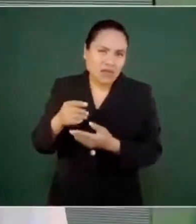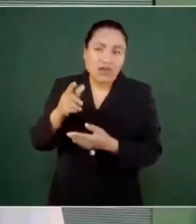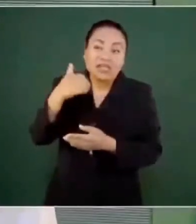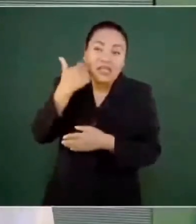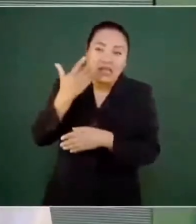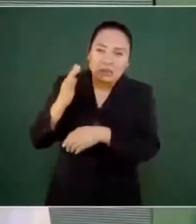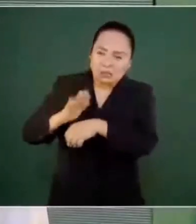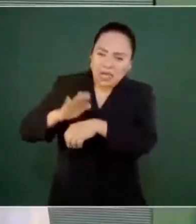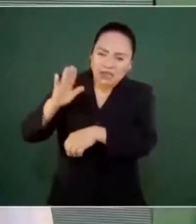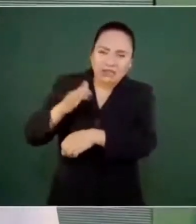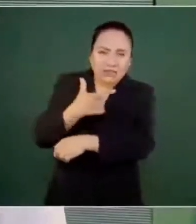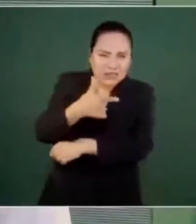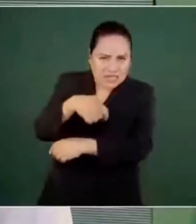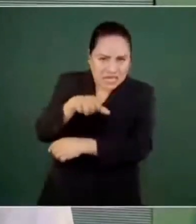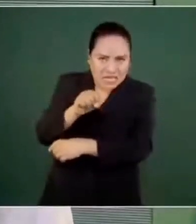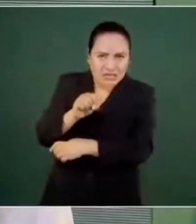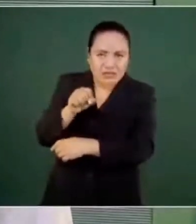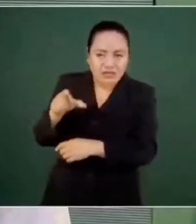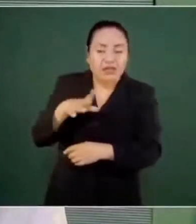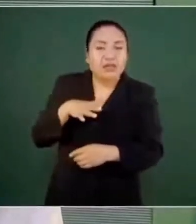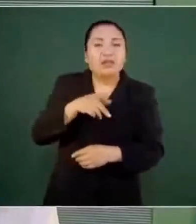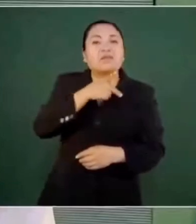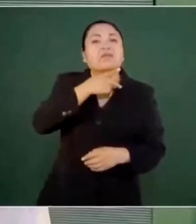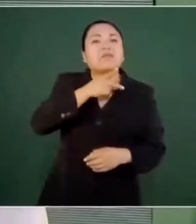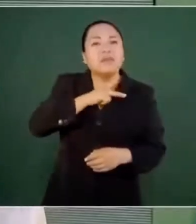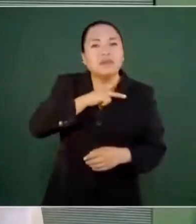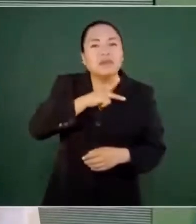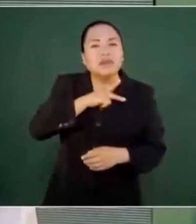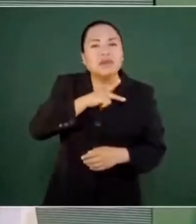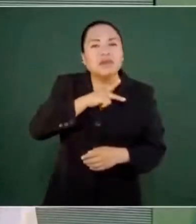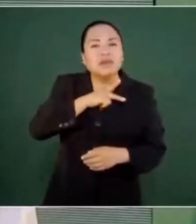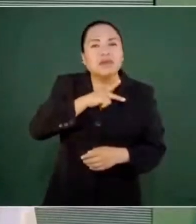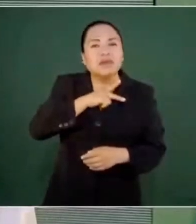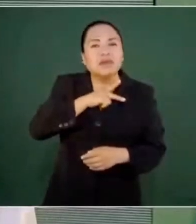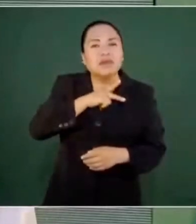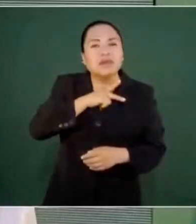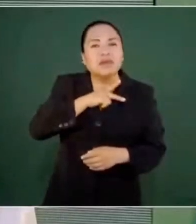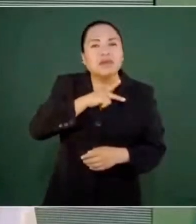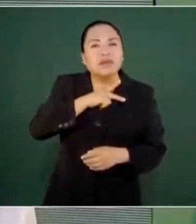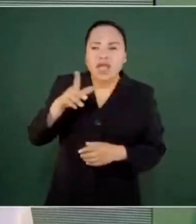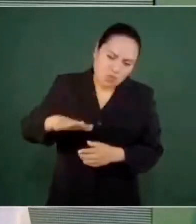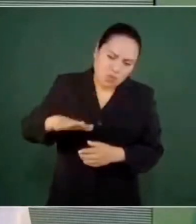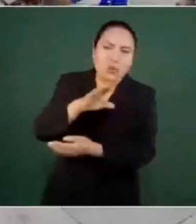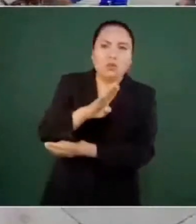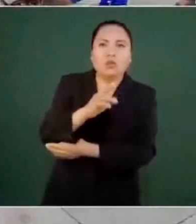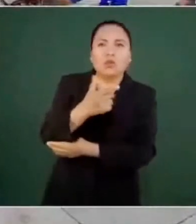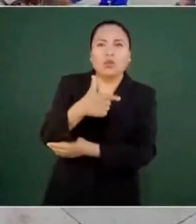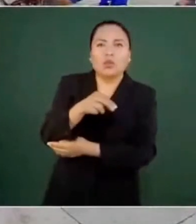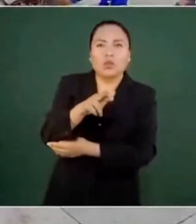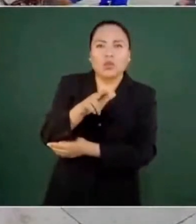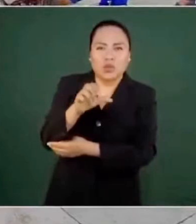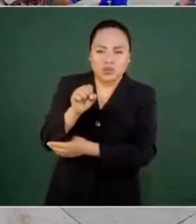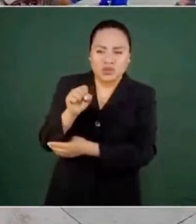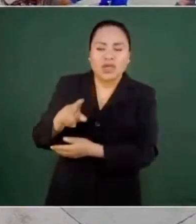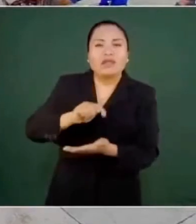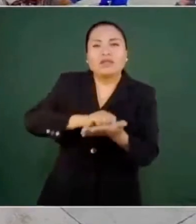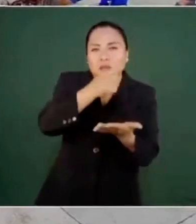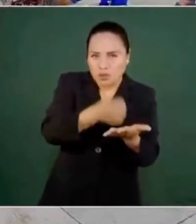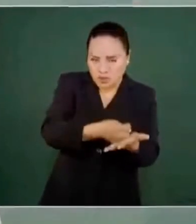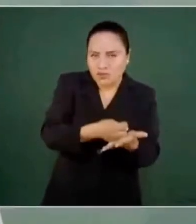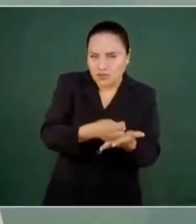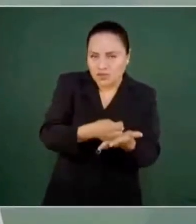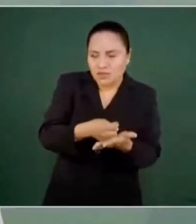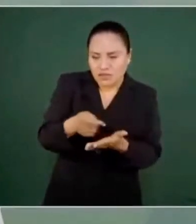gas del que sacaba Pemex en la cuenca de Burgos, allá en Tamaulipas.